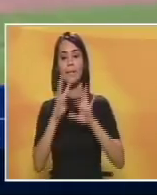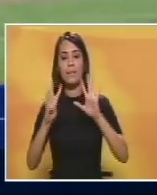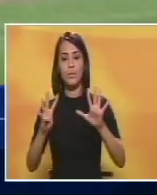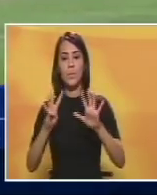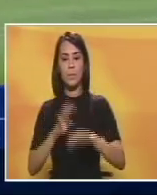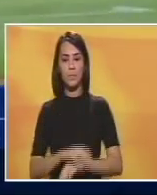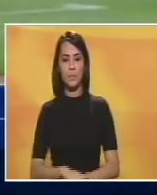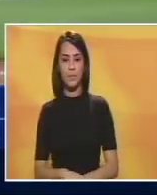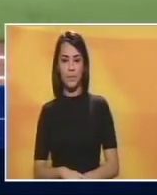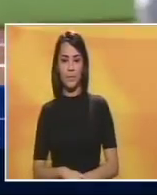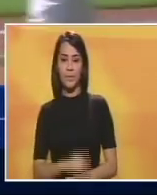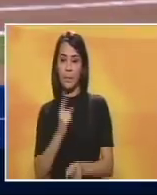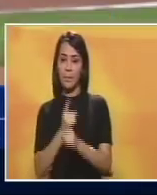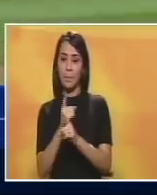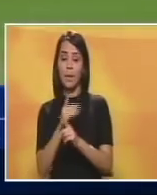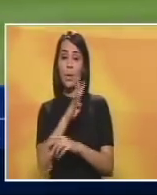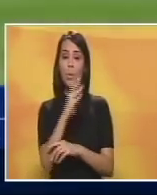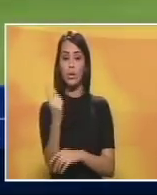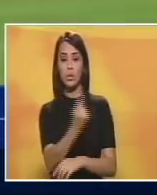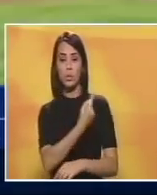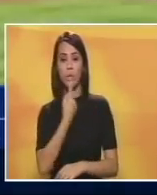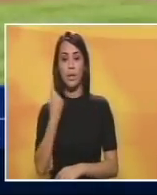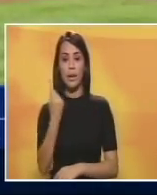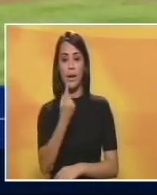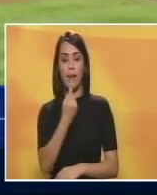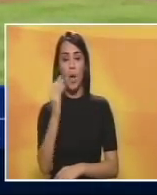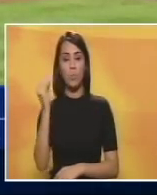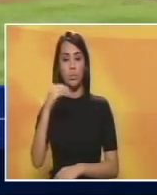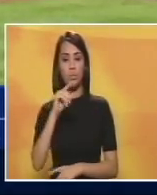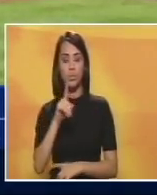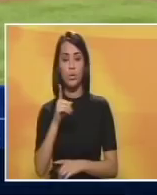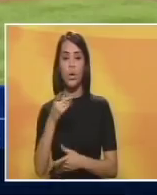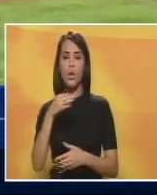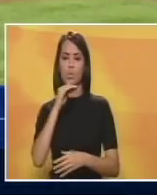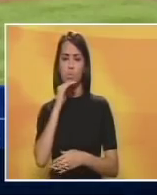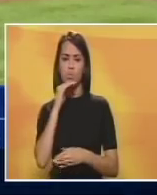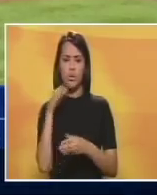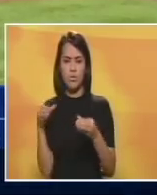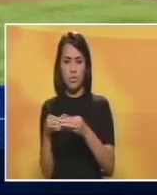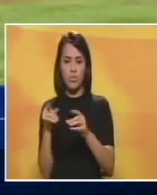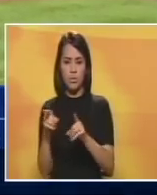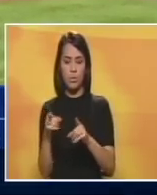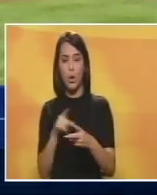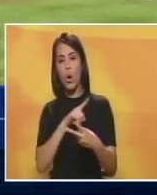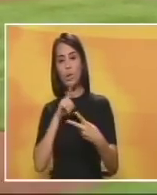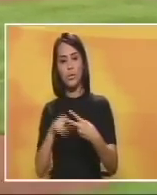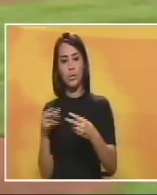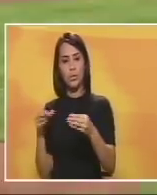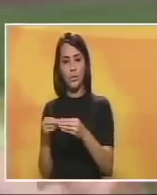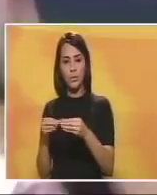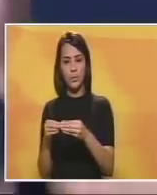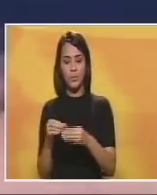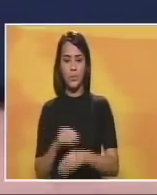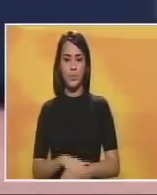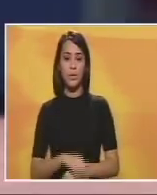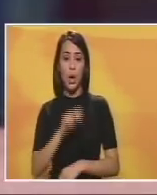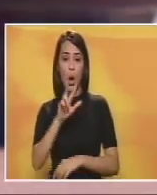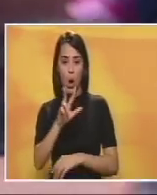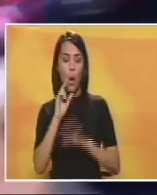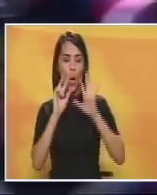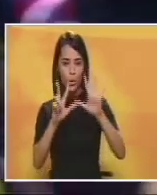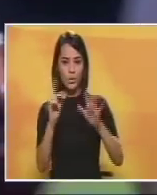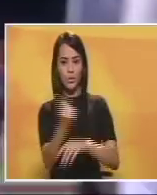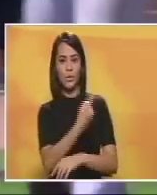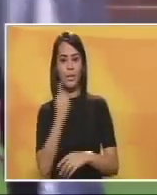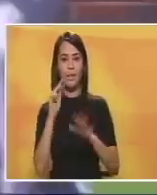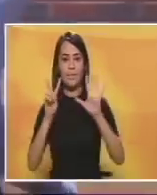temporada para remolcar 4 carreras en la victoria de los Bravos de Atlanta sobre los Cerveceros de Milwaukee, 8 carreras a